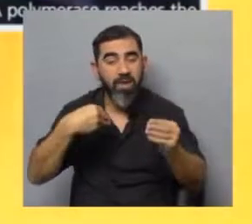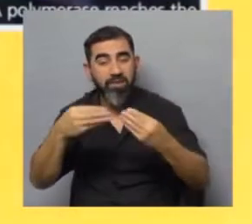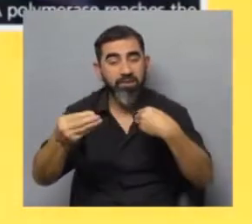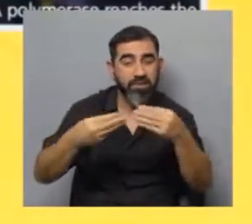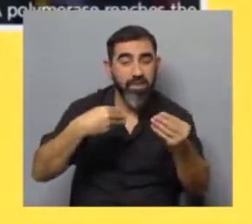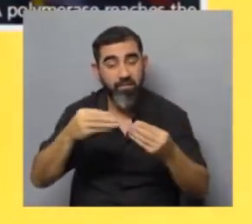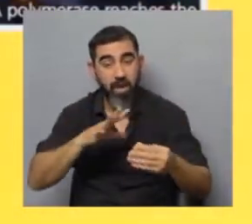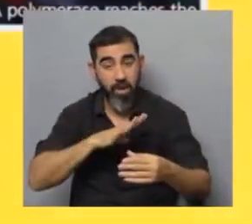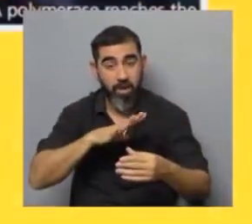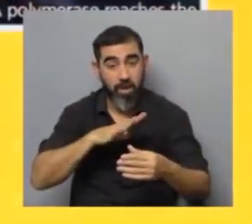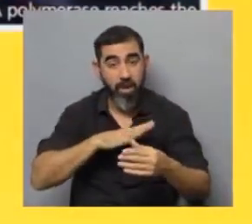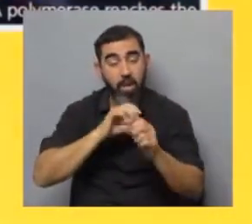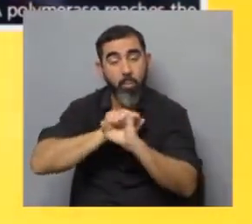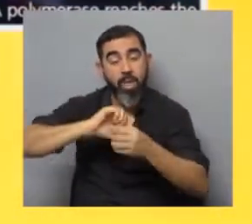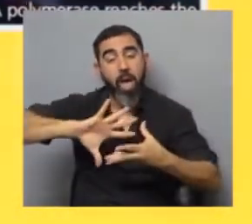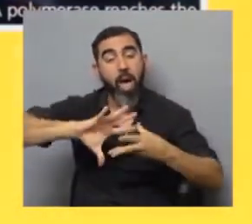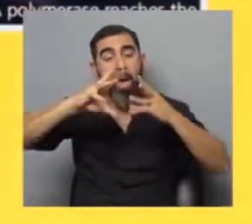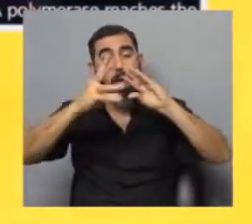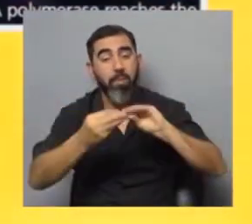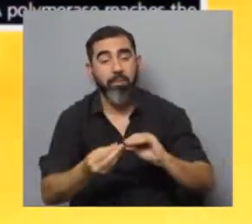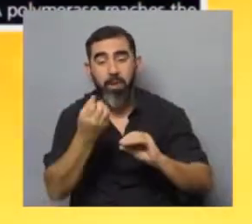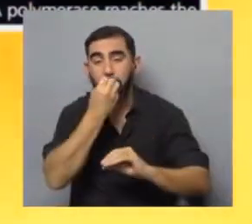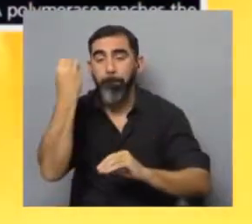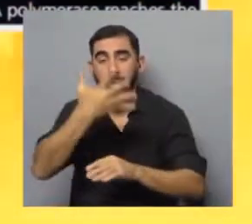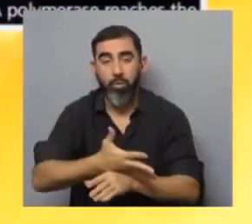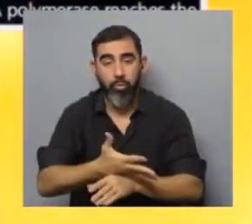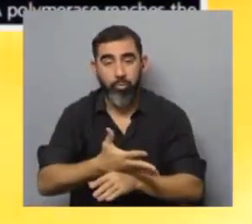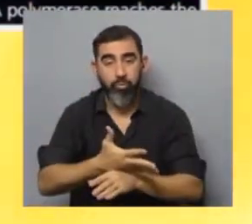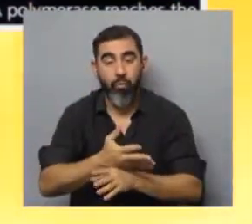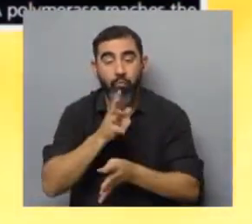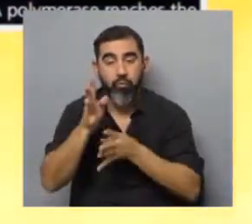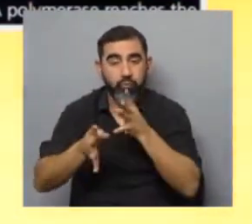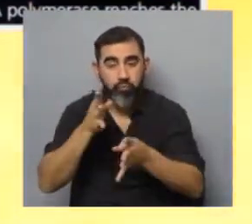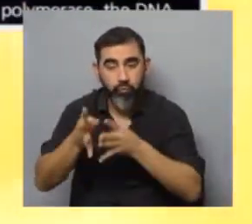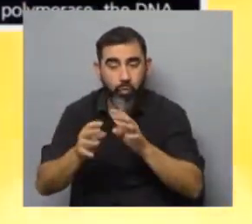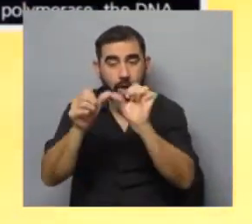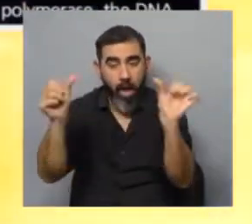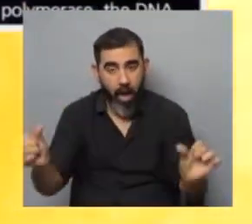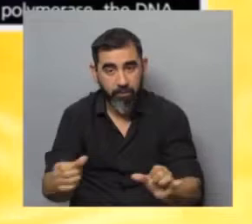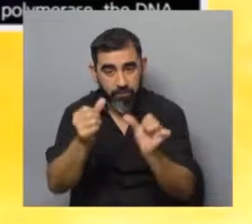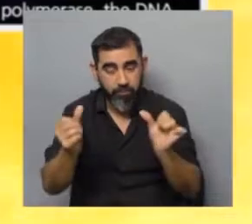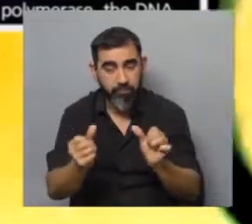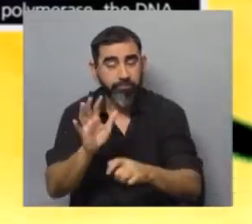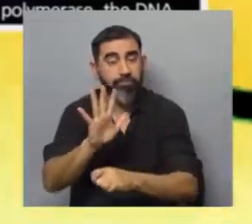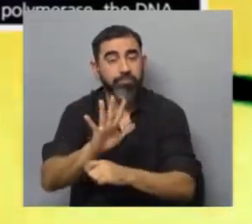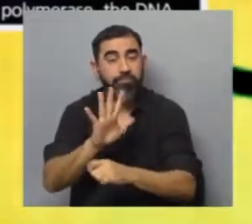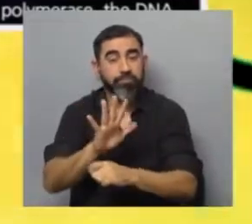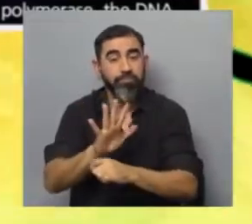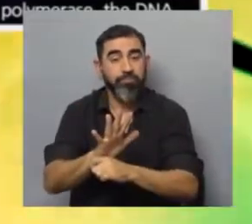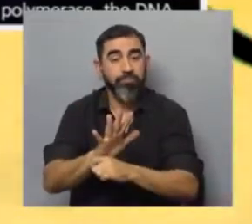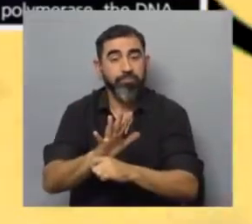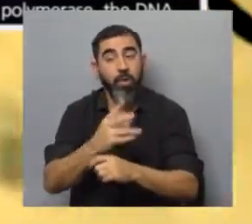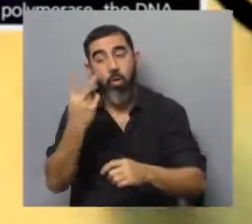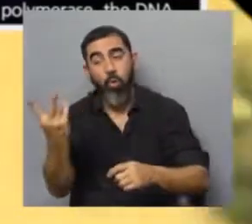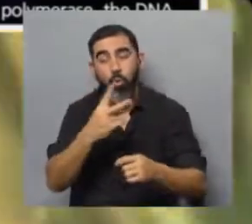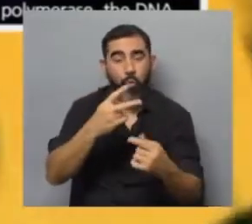estructural que tiene, puede adoptar formas que le dan lugar a función, a acción. Entonces, es como que tiene un poco de los